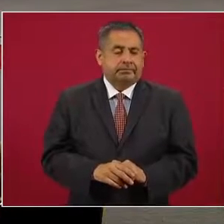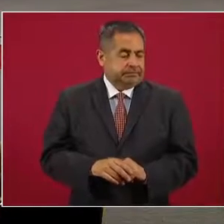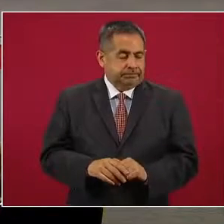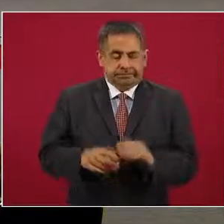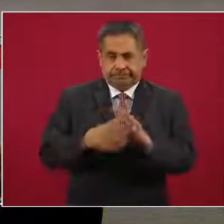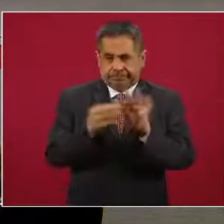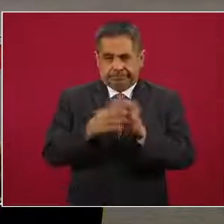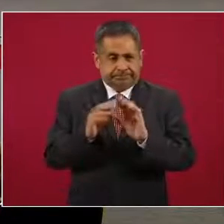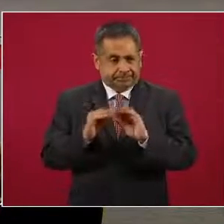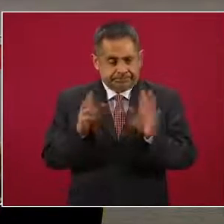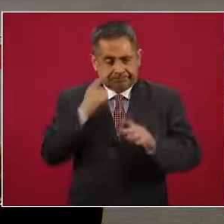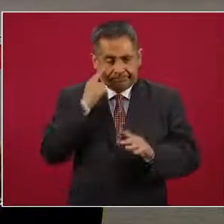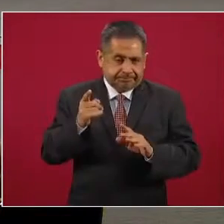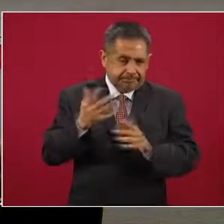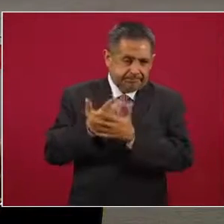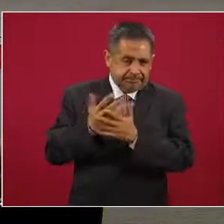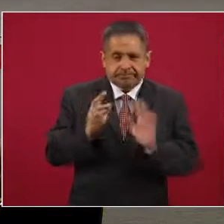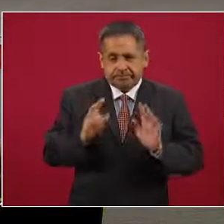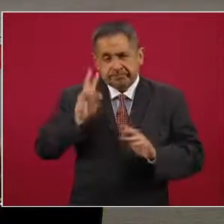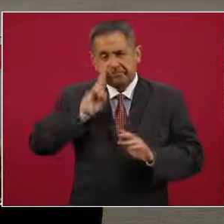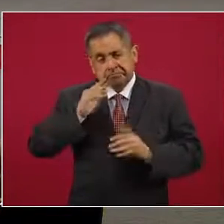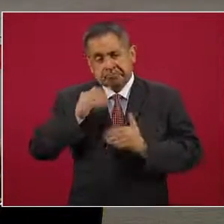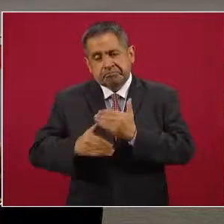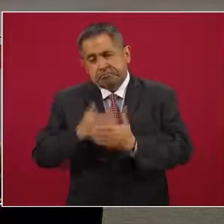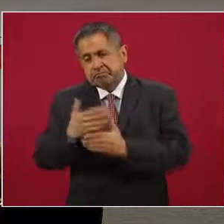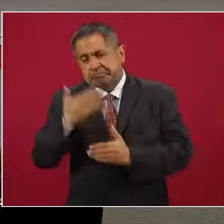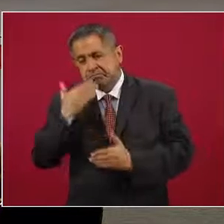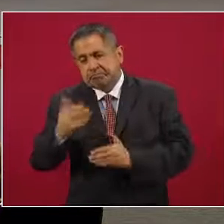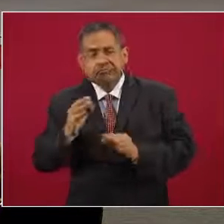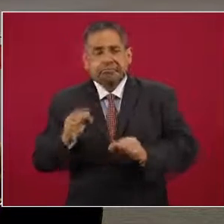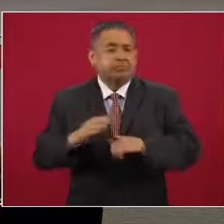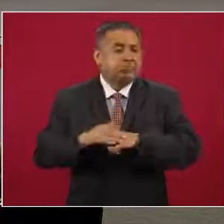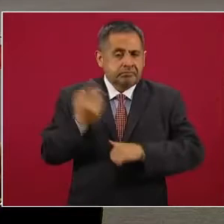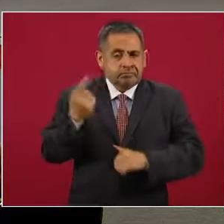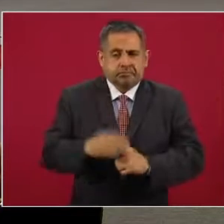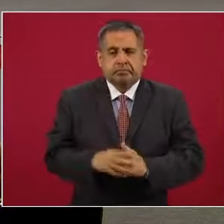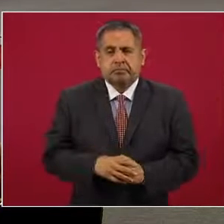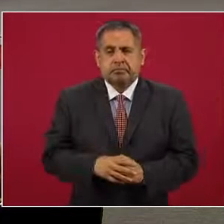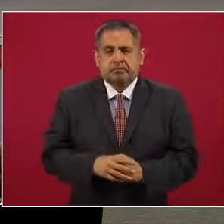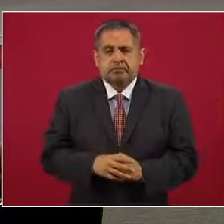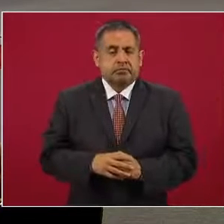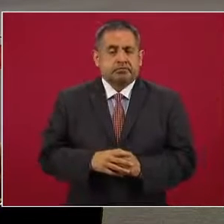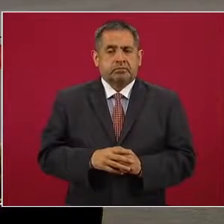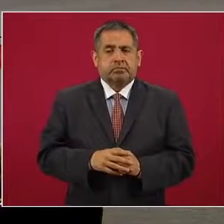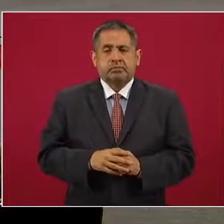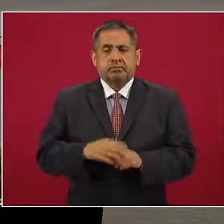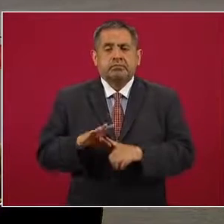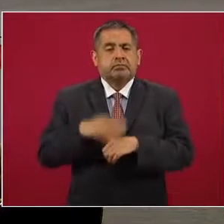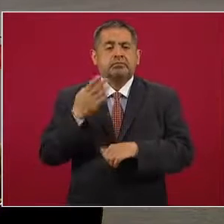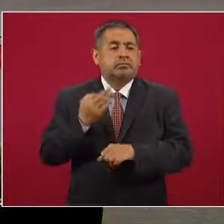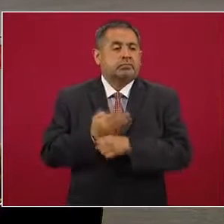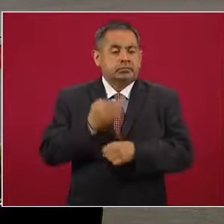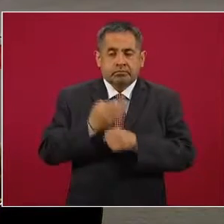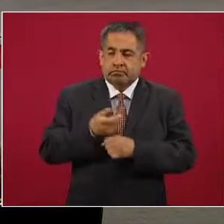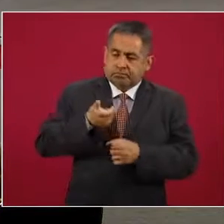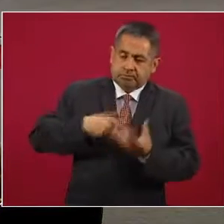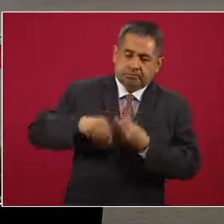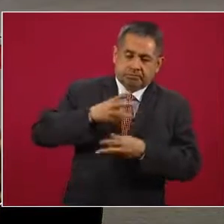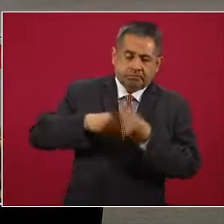Todo indica de que vamos bien. ¿Por qué estamos logrando esta